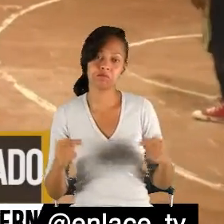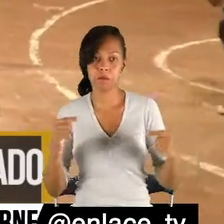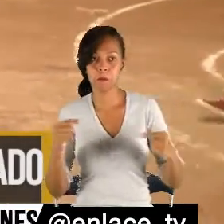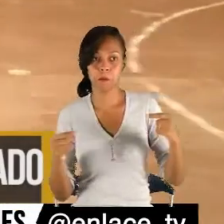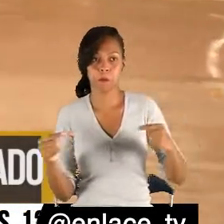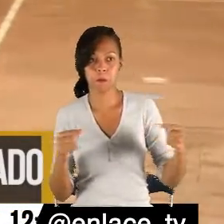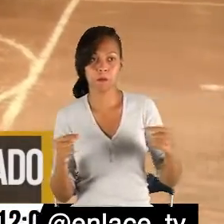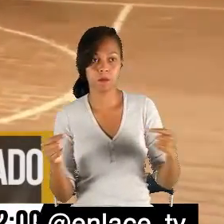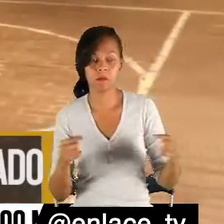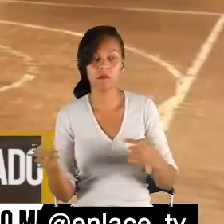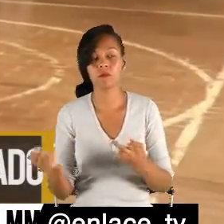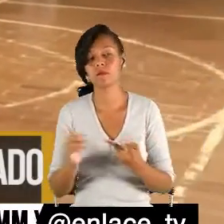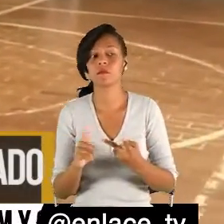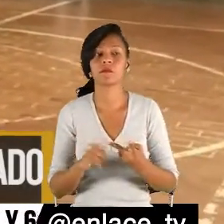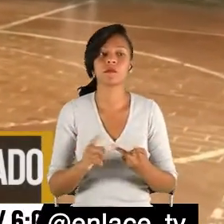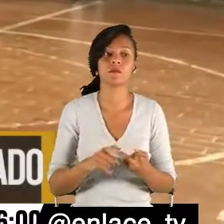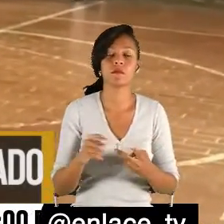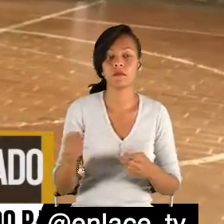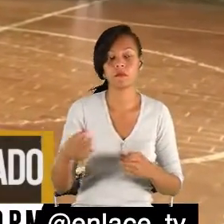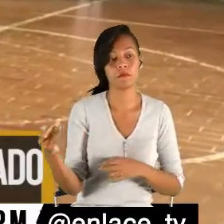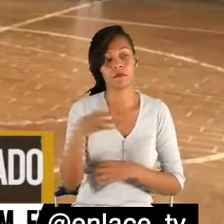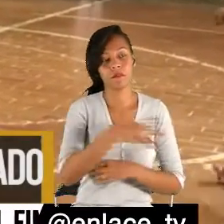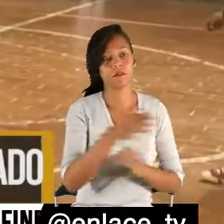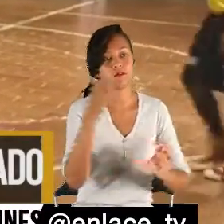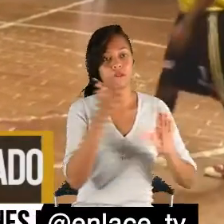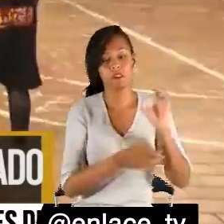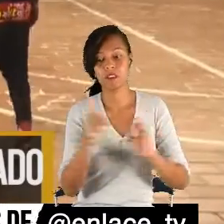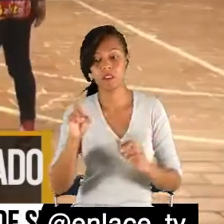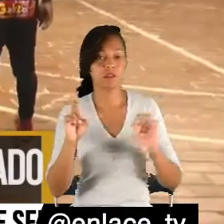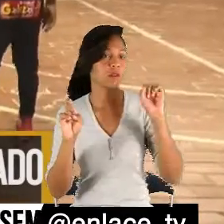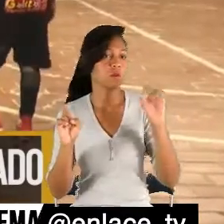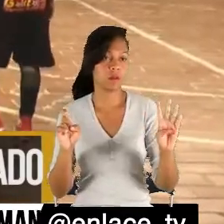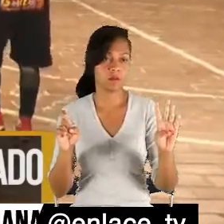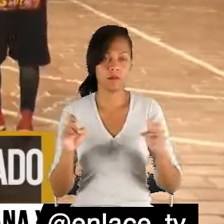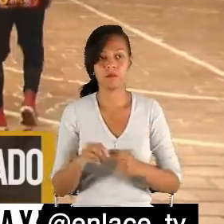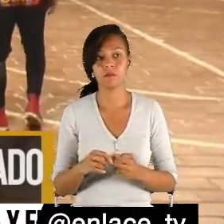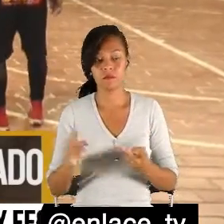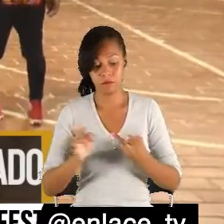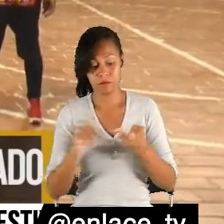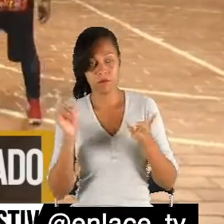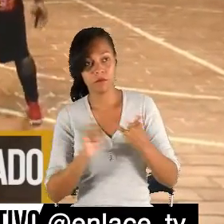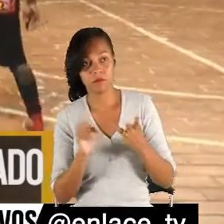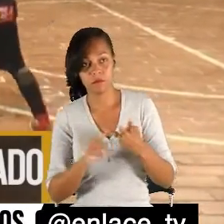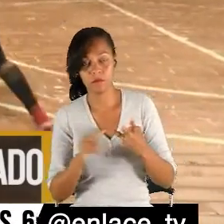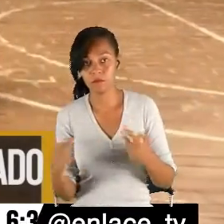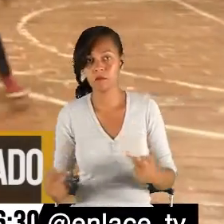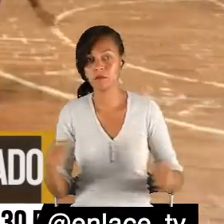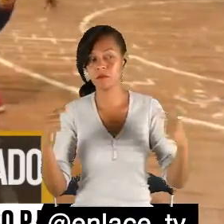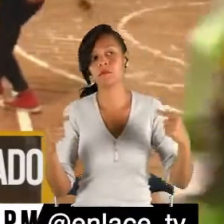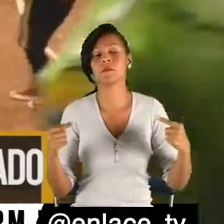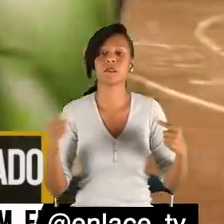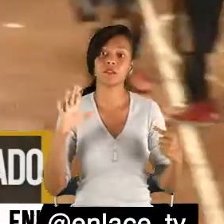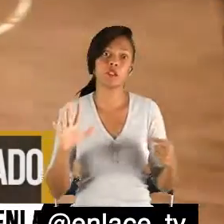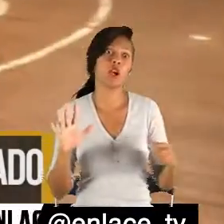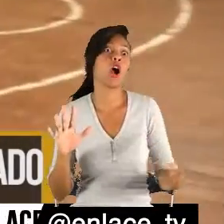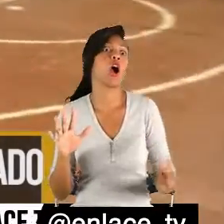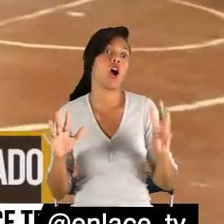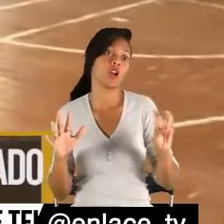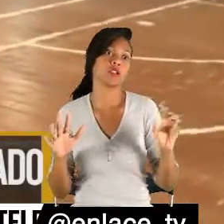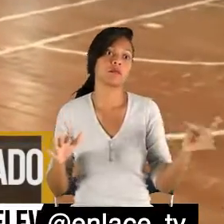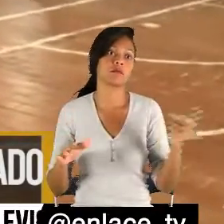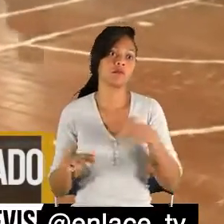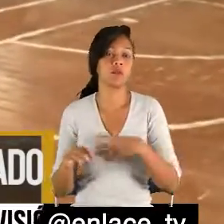dañinos derrotó a cincuentenario seis goles por cuatro por otra parte el quinteto de cardales cayó como local 5 a 8 ante amigos